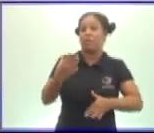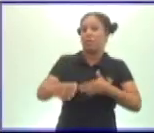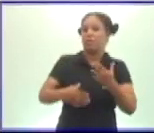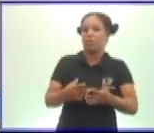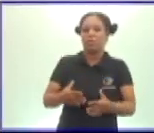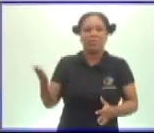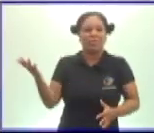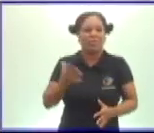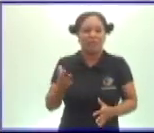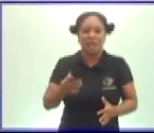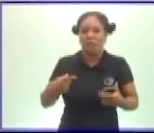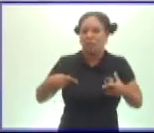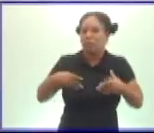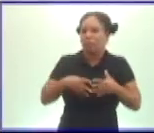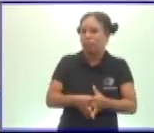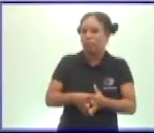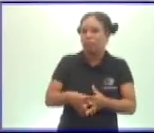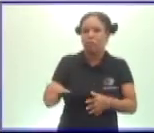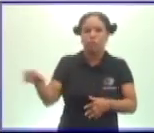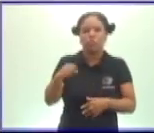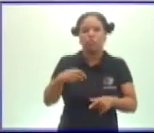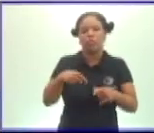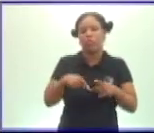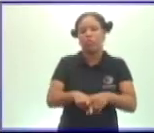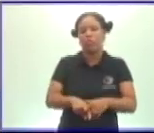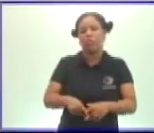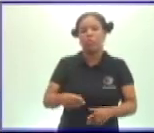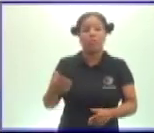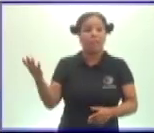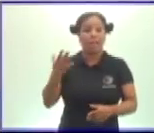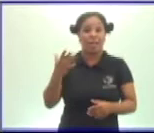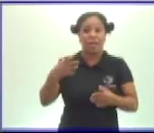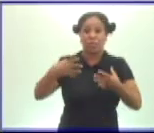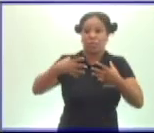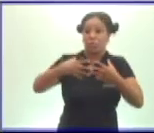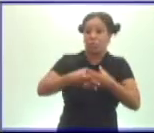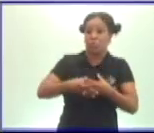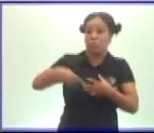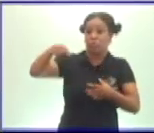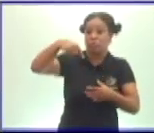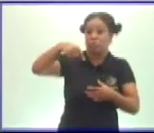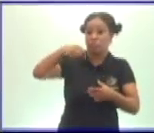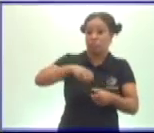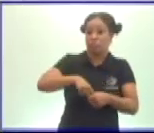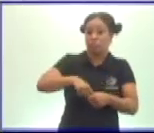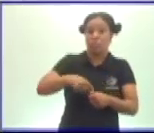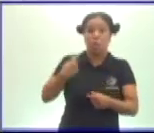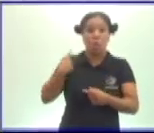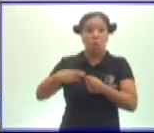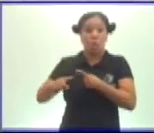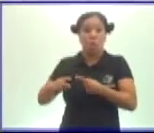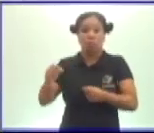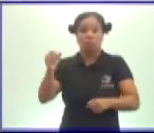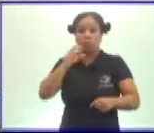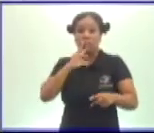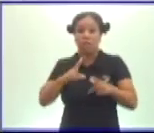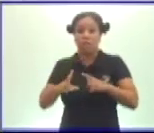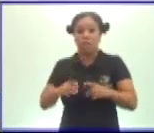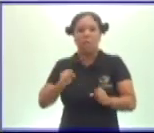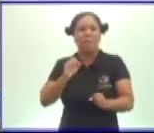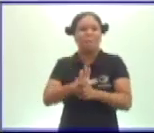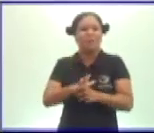simultáneo. Inmediatamente que se pone en contacto el soluto con el disolvente, empiezan a producirse